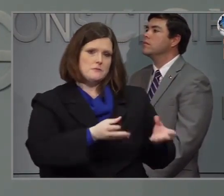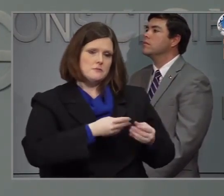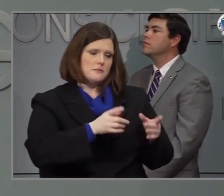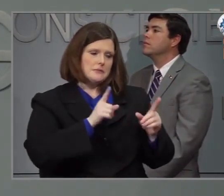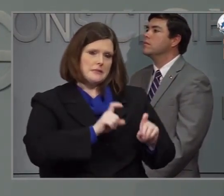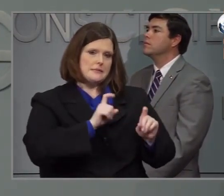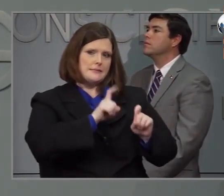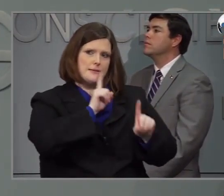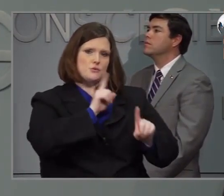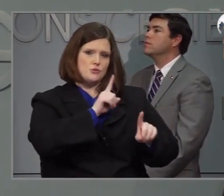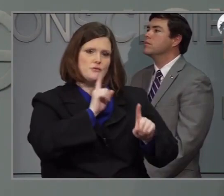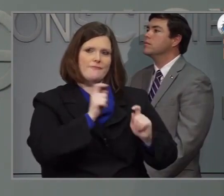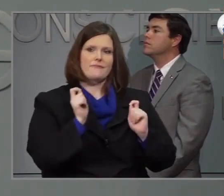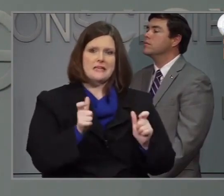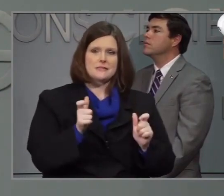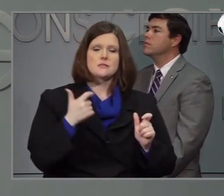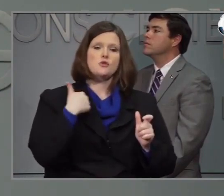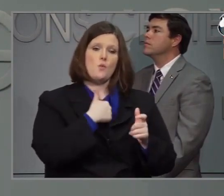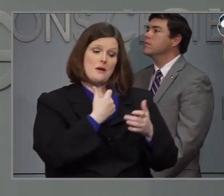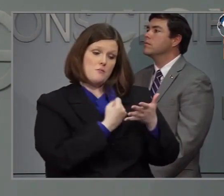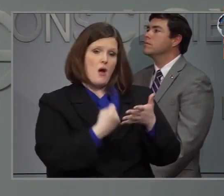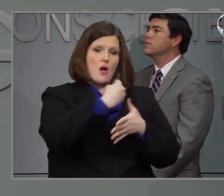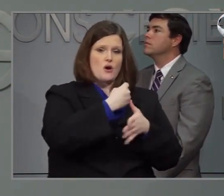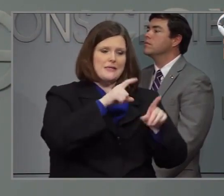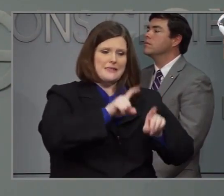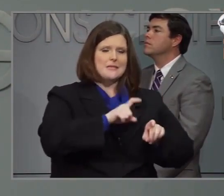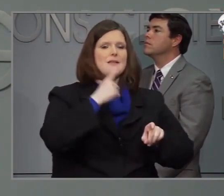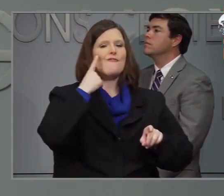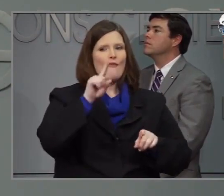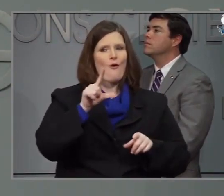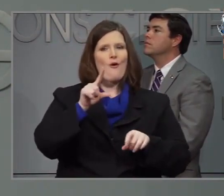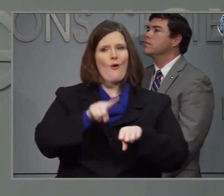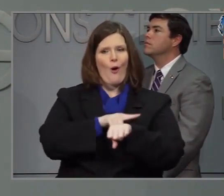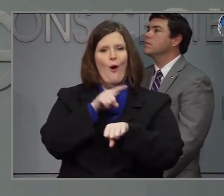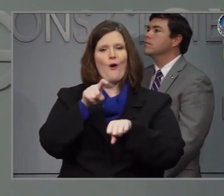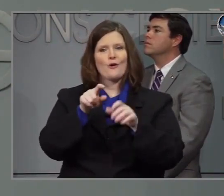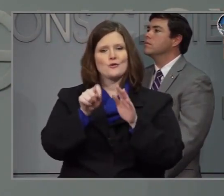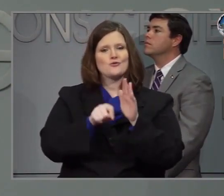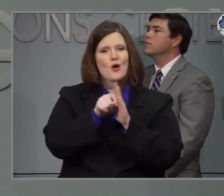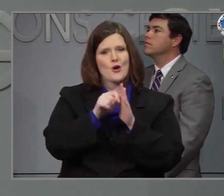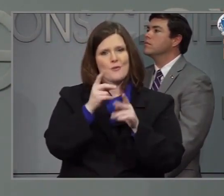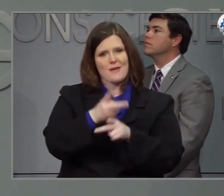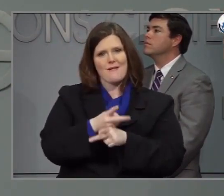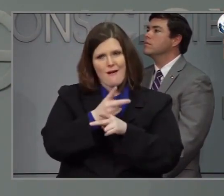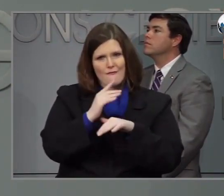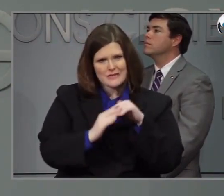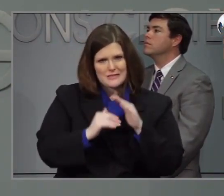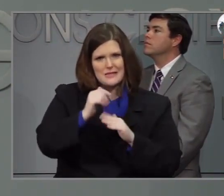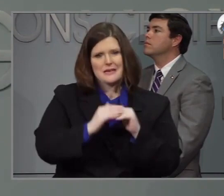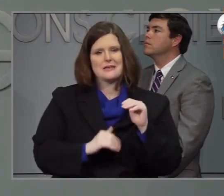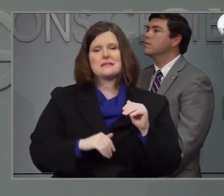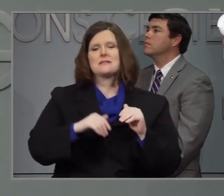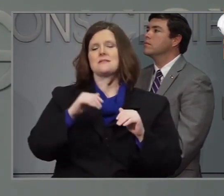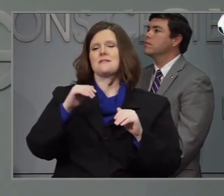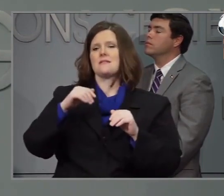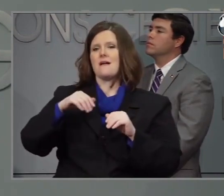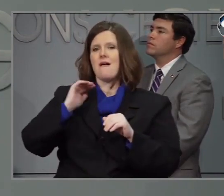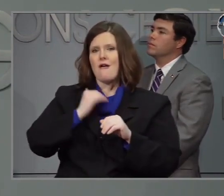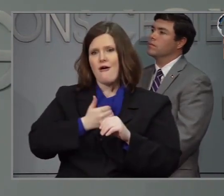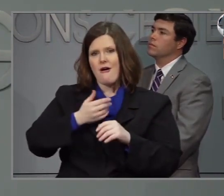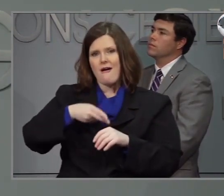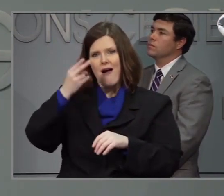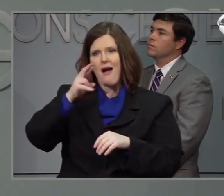rápido por eso le estamos dando prioridad a pruebas que vienen de asilos o de trabajadores de salud